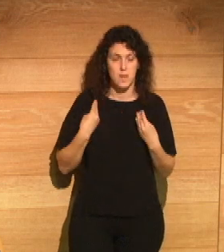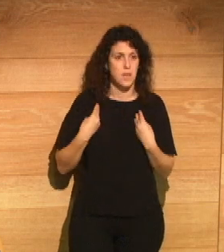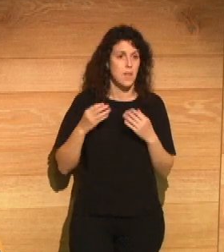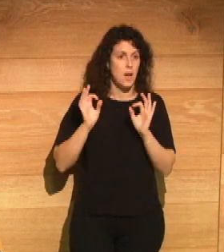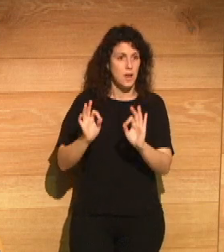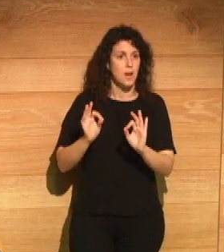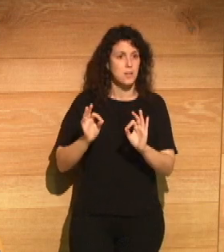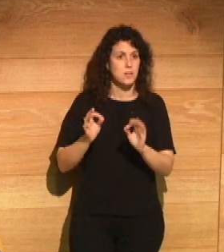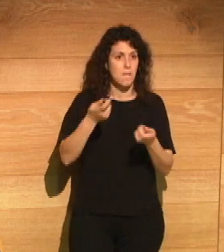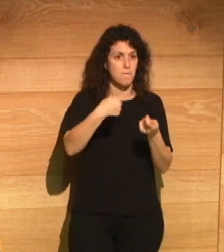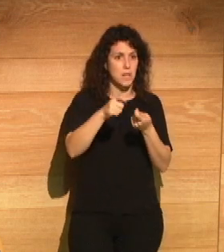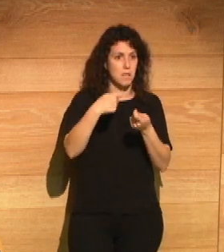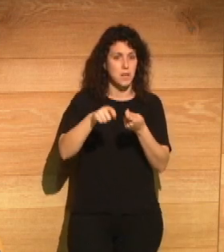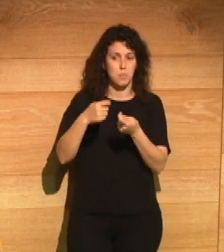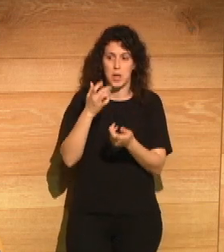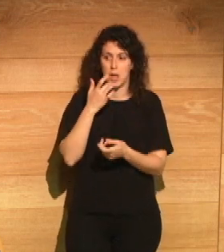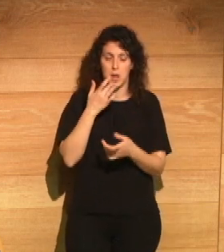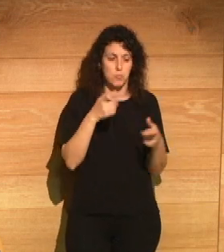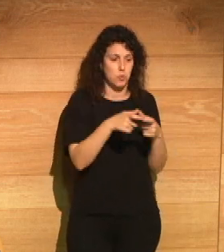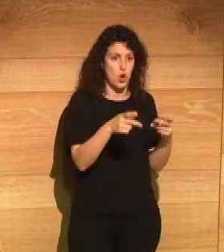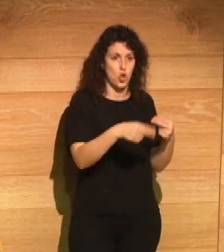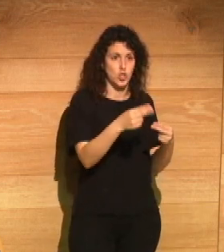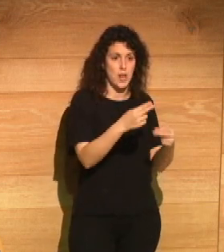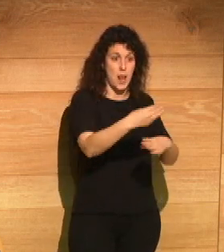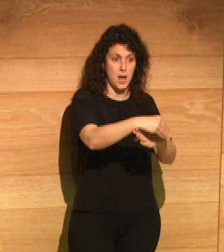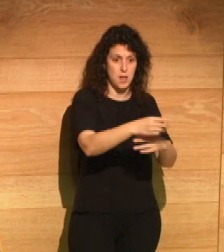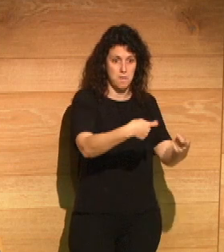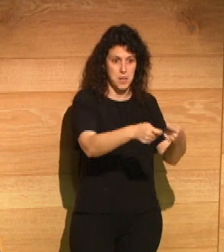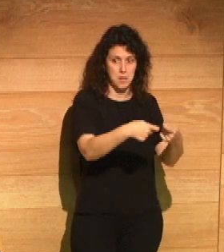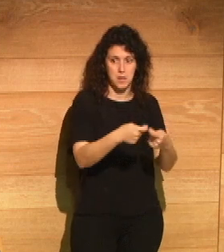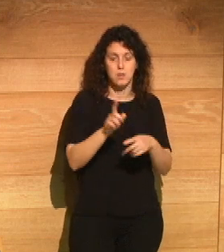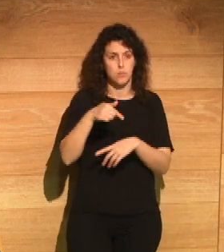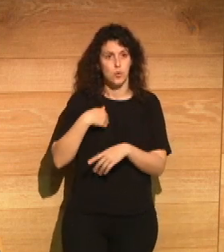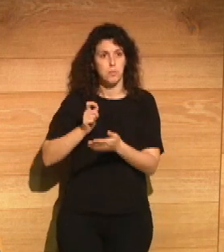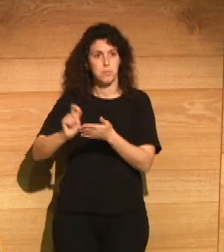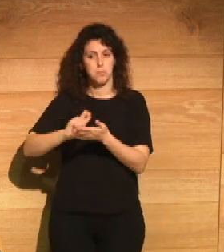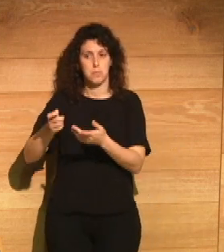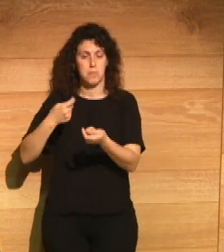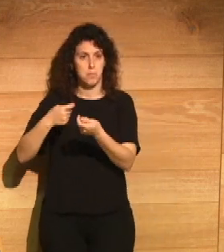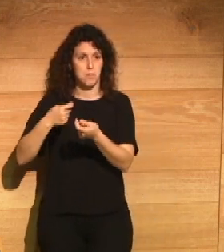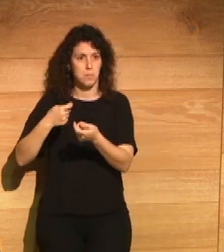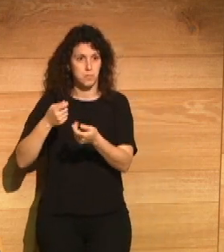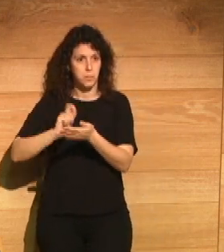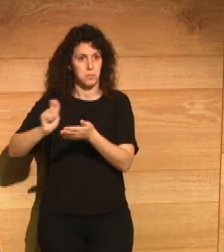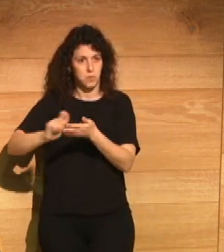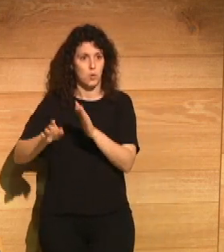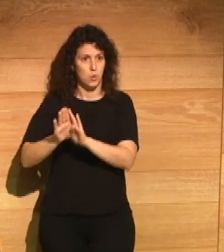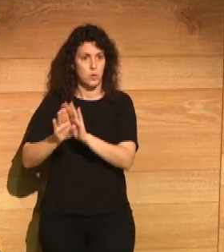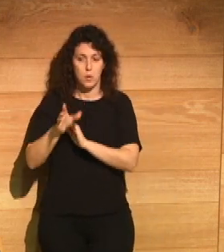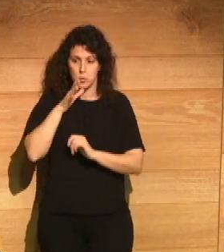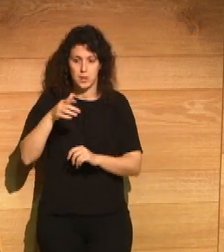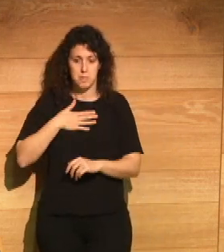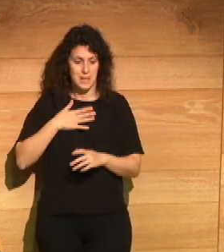sé, vendiendo tiquetes de lotería en la calle, yo voy a seguir escribiendo, así nadie me lea porque es algo que tengo que hacer, está